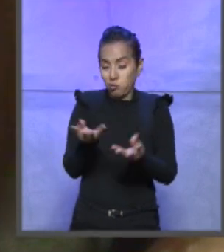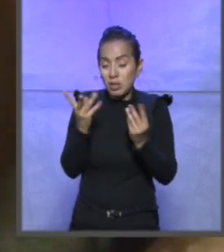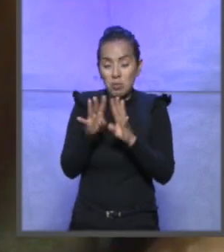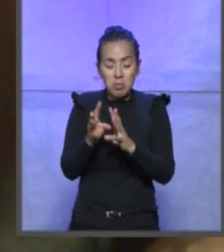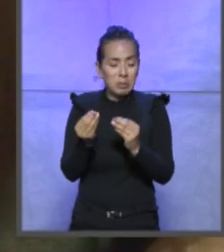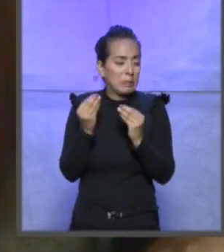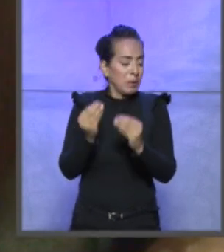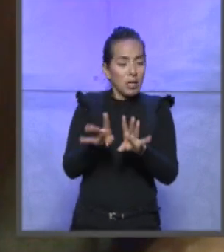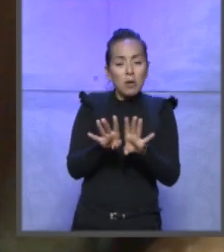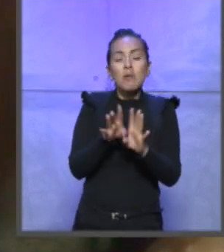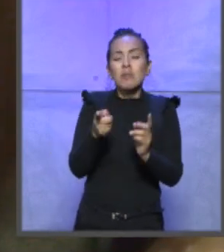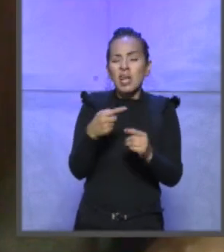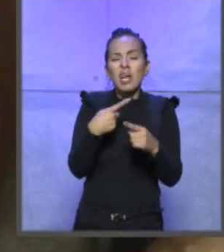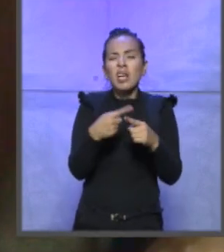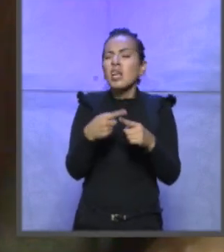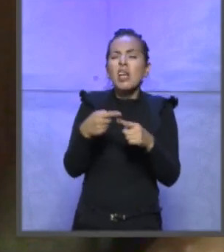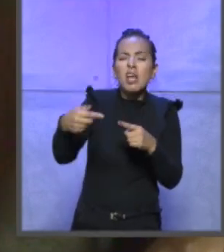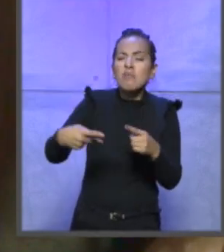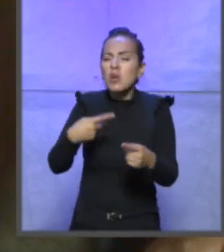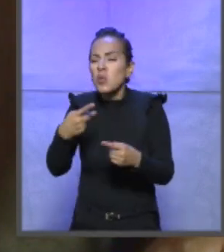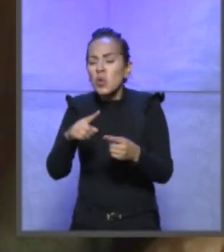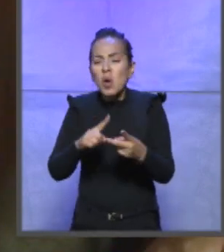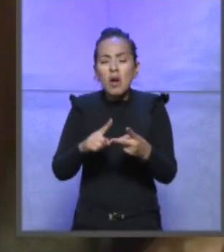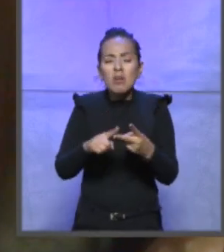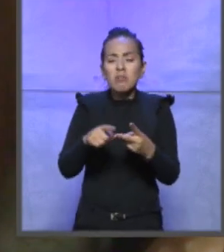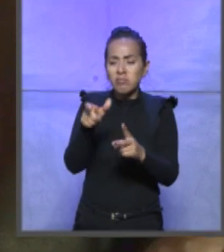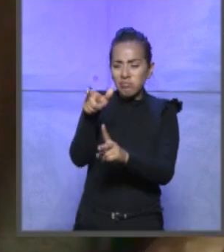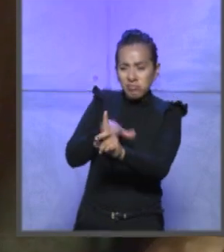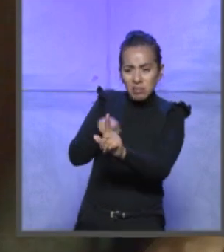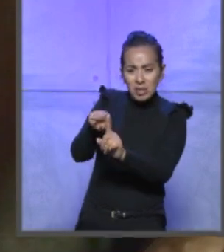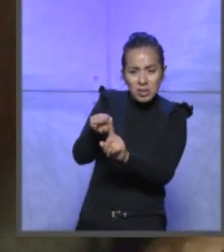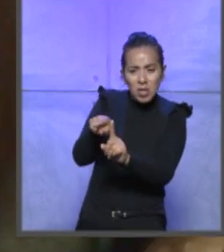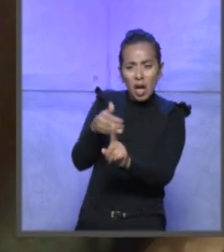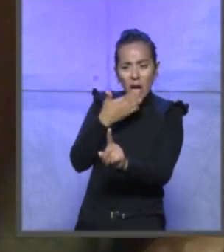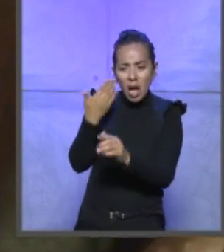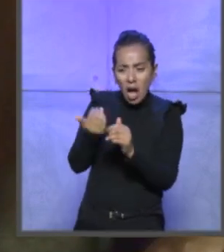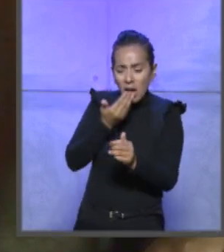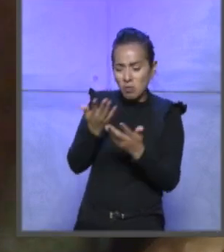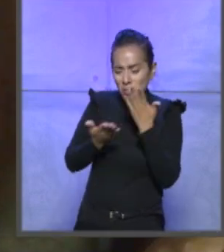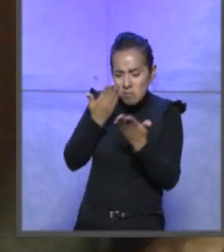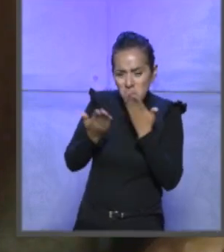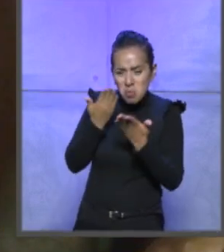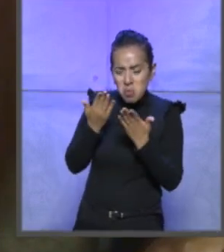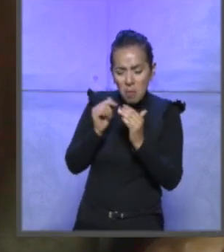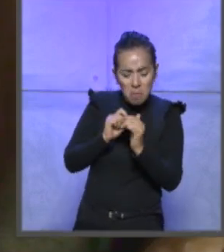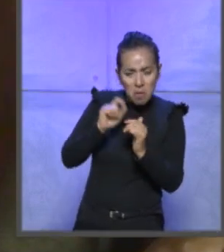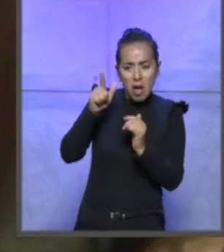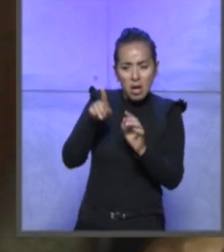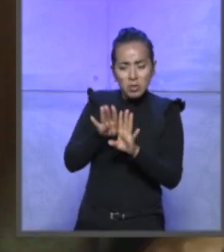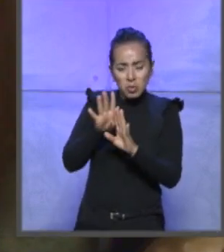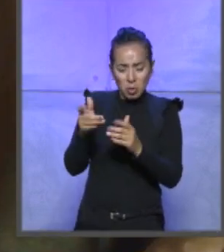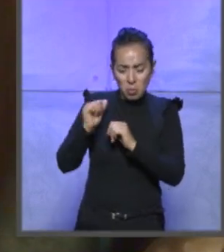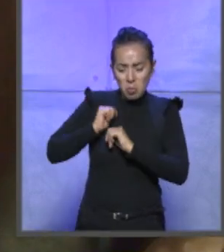ellas van a cuestionar de quién viene la pregunta, cómo se ve esta persona, si esta persona estudió, qué rango,